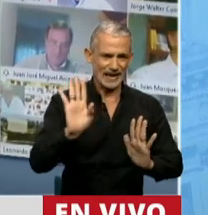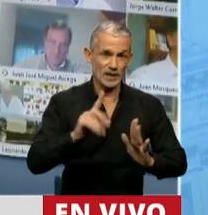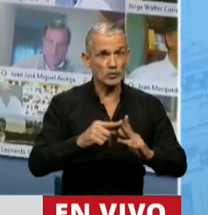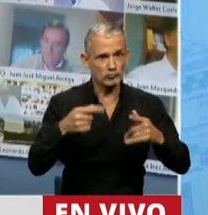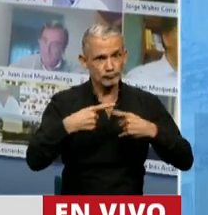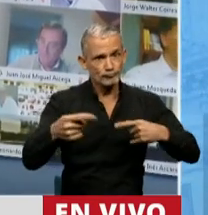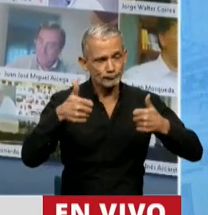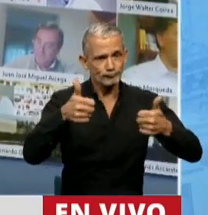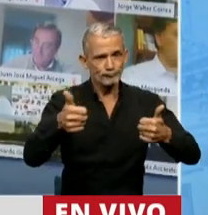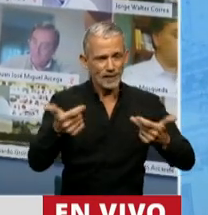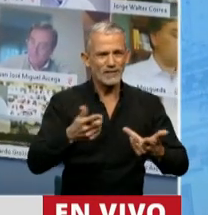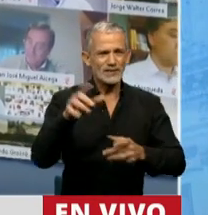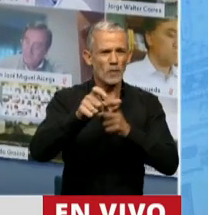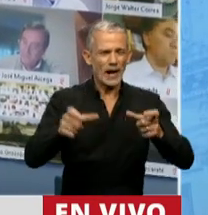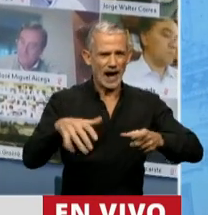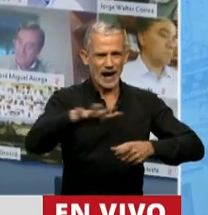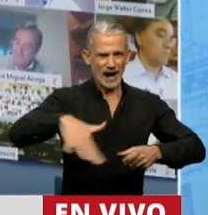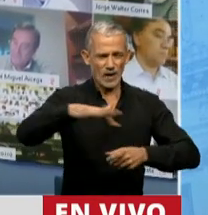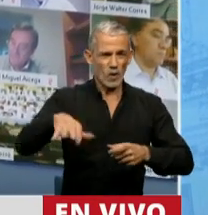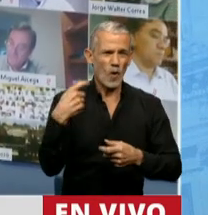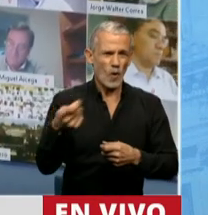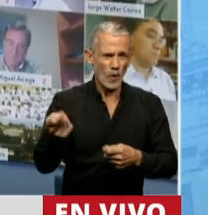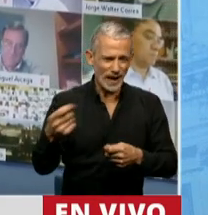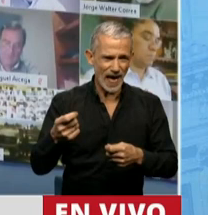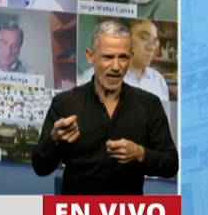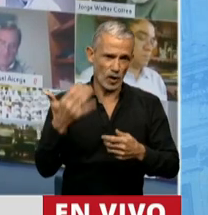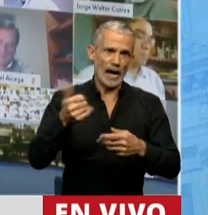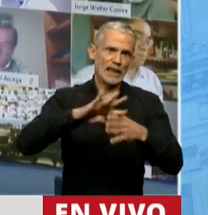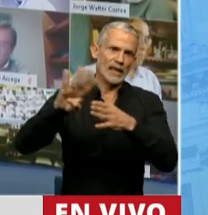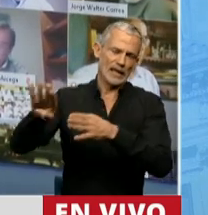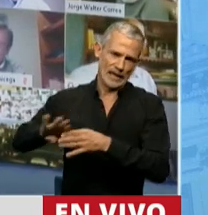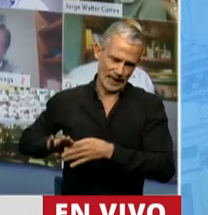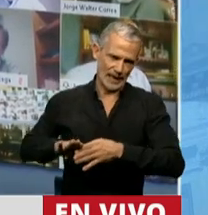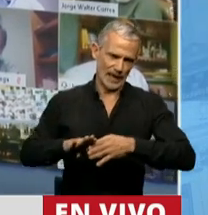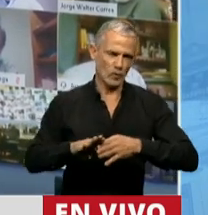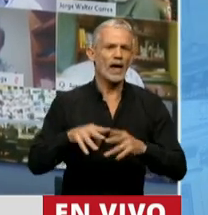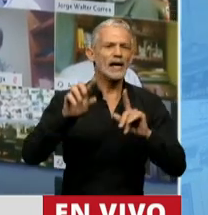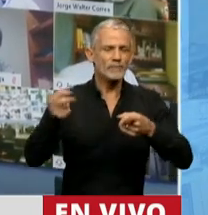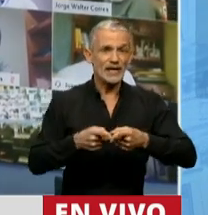directo beneficio para este segmento de la población fuertemente endeudado, y en la práctica